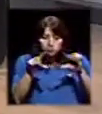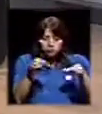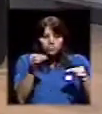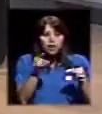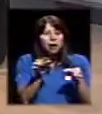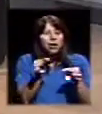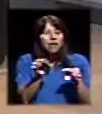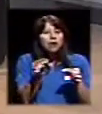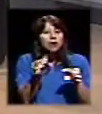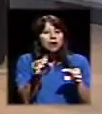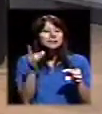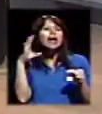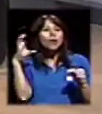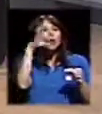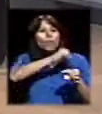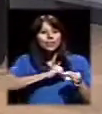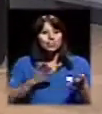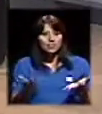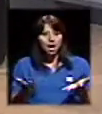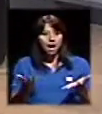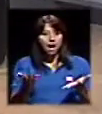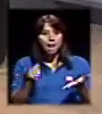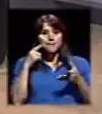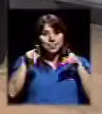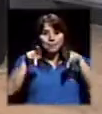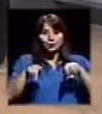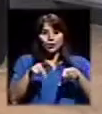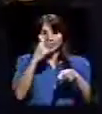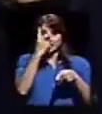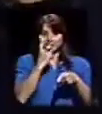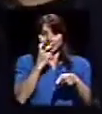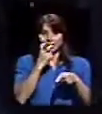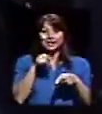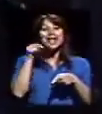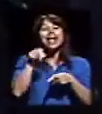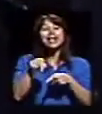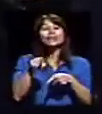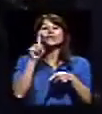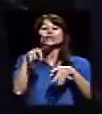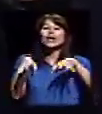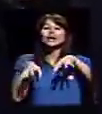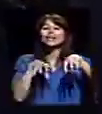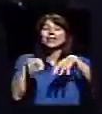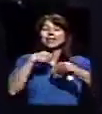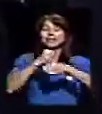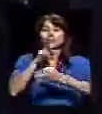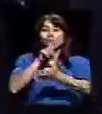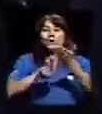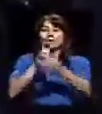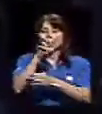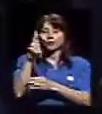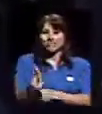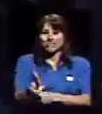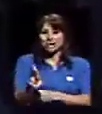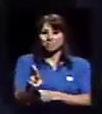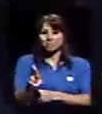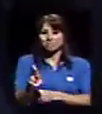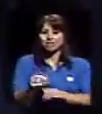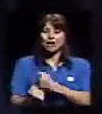que es una actividad de la Universidad de Costa Rica que fue apoyada por BAC, de manera que